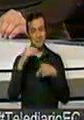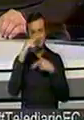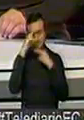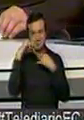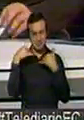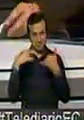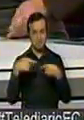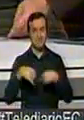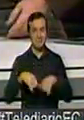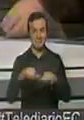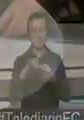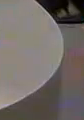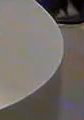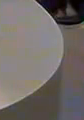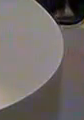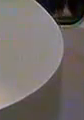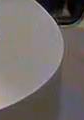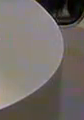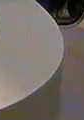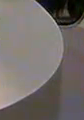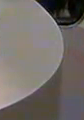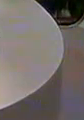Telediario.